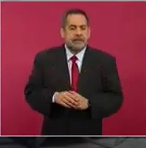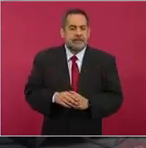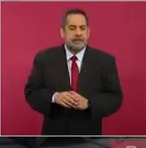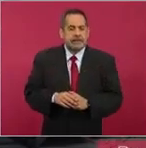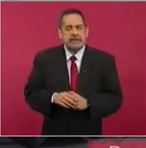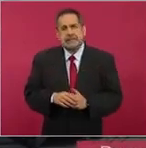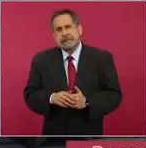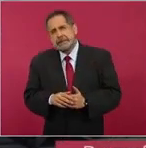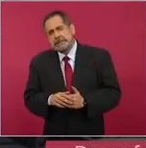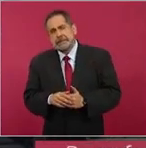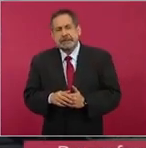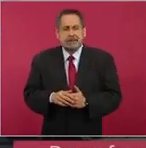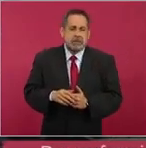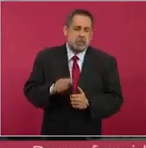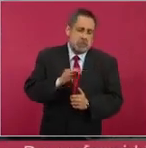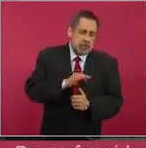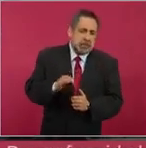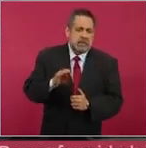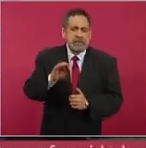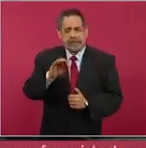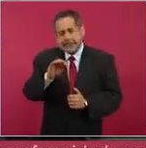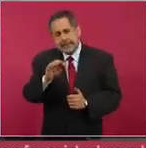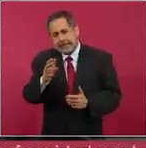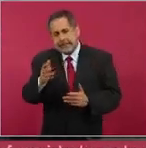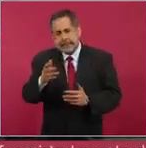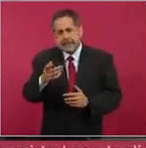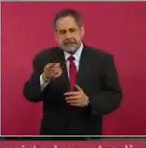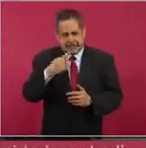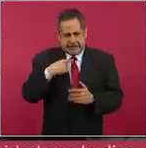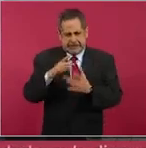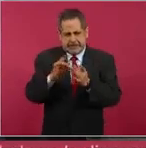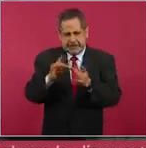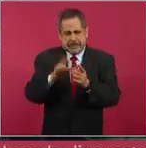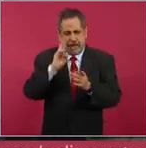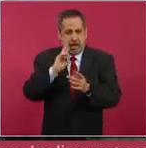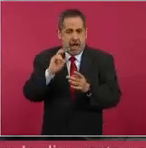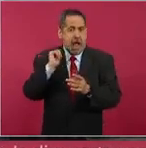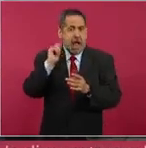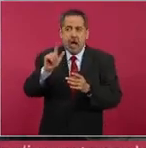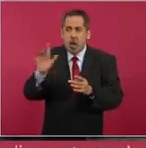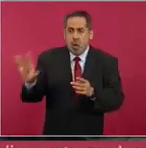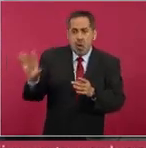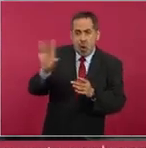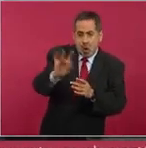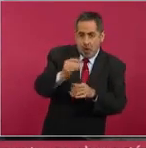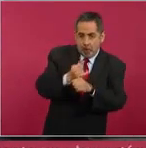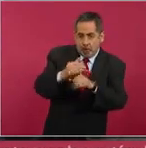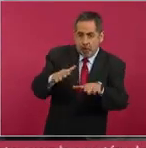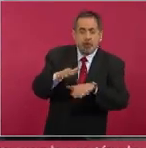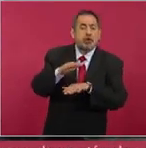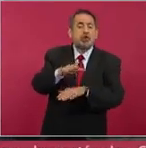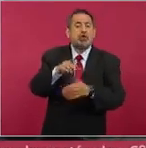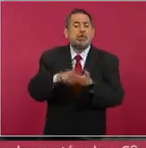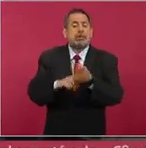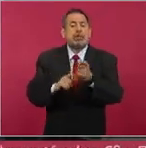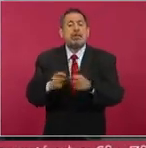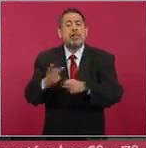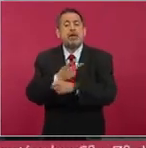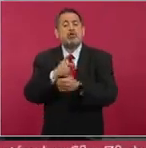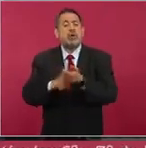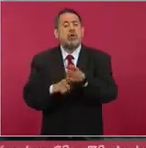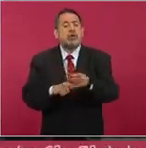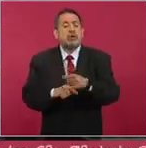no sé si nos pueda hablar o dar una parte, si ya le dieron algo de información, cómo va